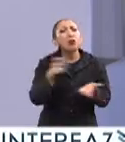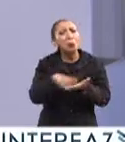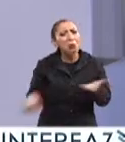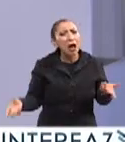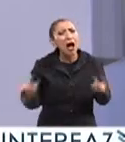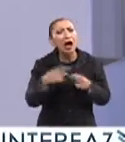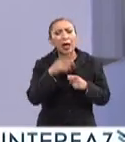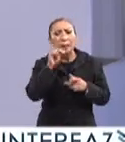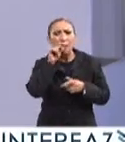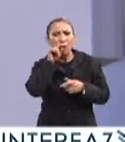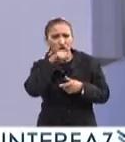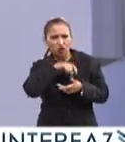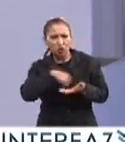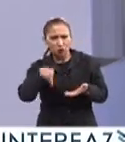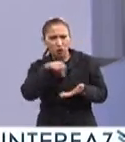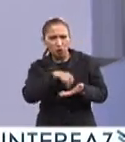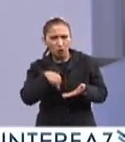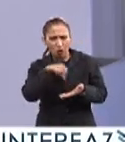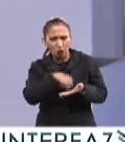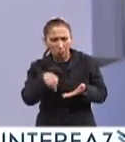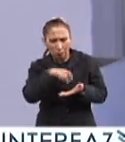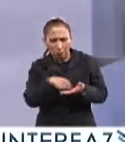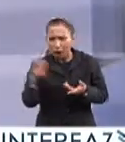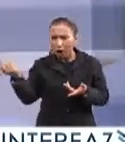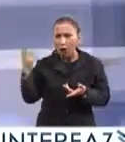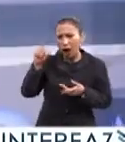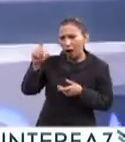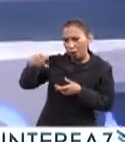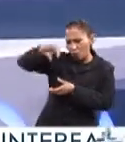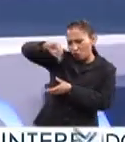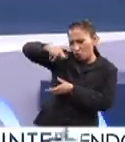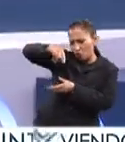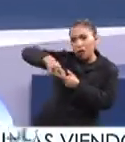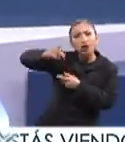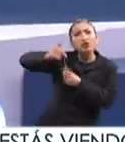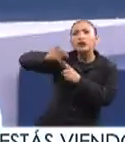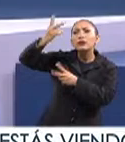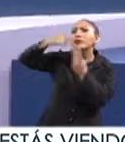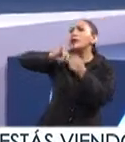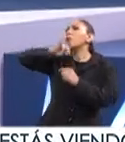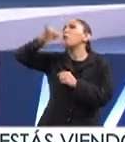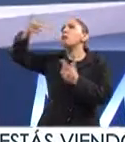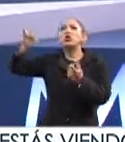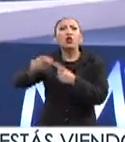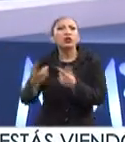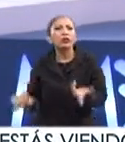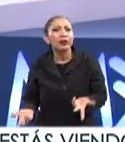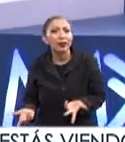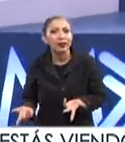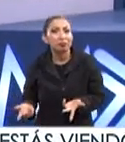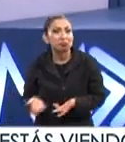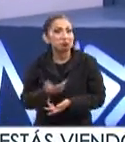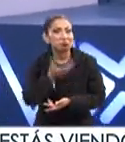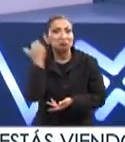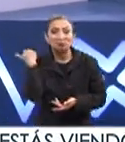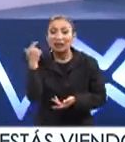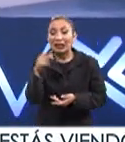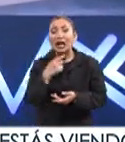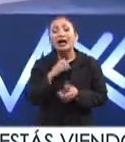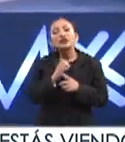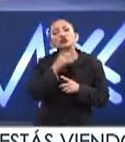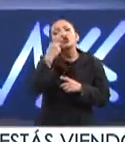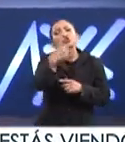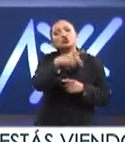vienen el pollo que compran en el súper, ni el agua que sale cuando abren la tubería. ¿Cómo ustedes desde el